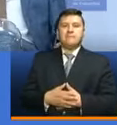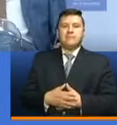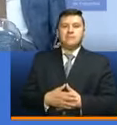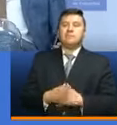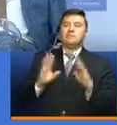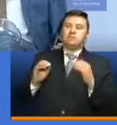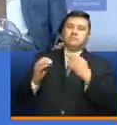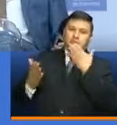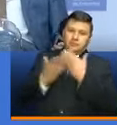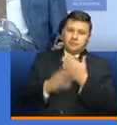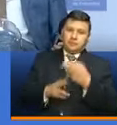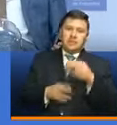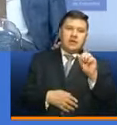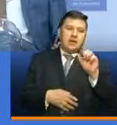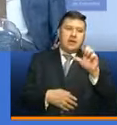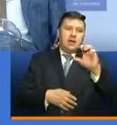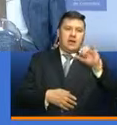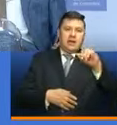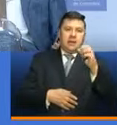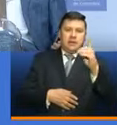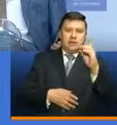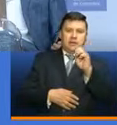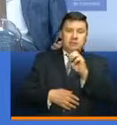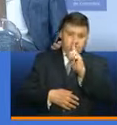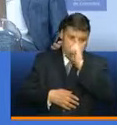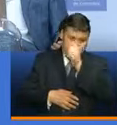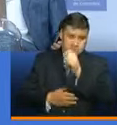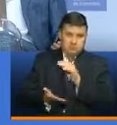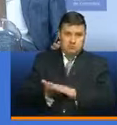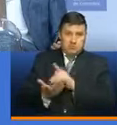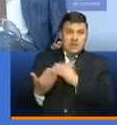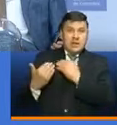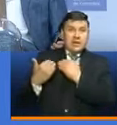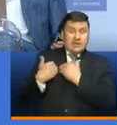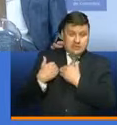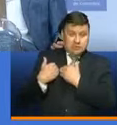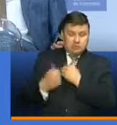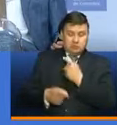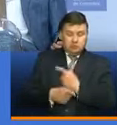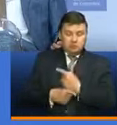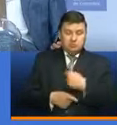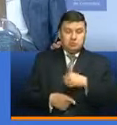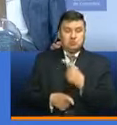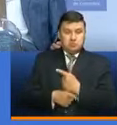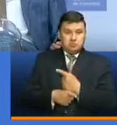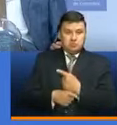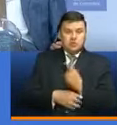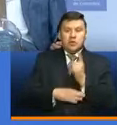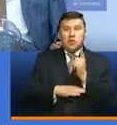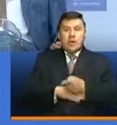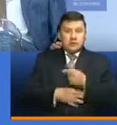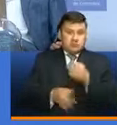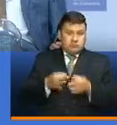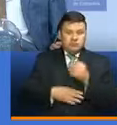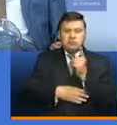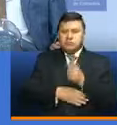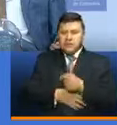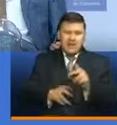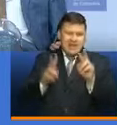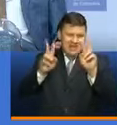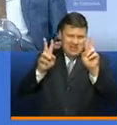Bueno, muchas gracias, Alejandro. Y haciendo gala de la misma responsabilidad con la que se ha juzgado el